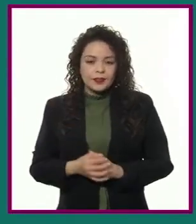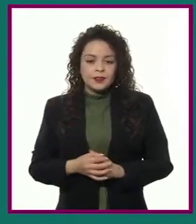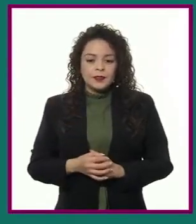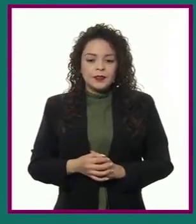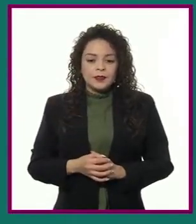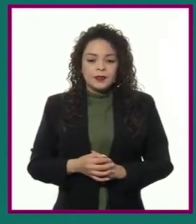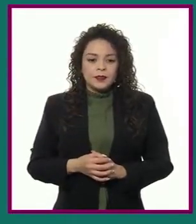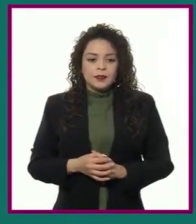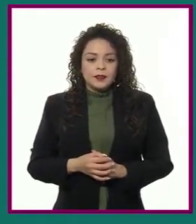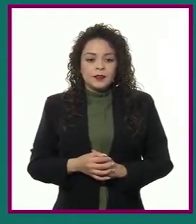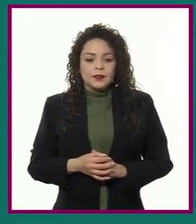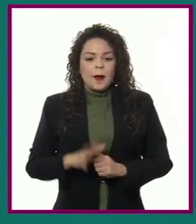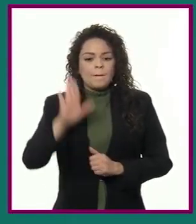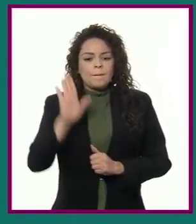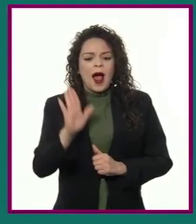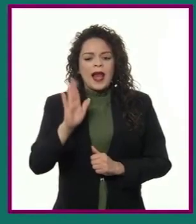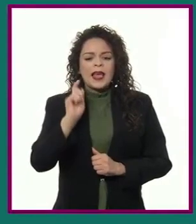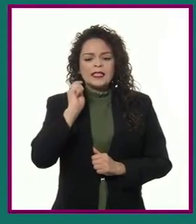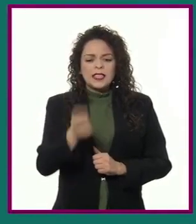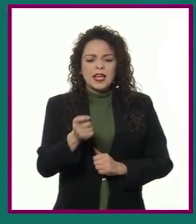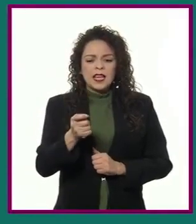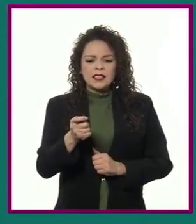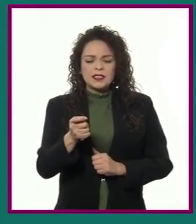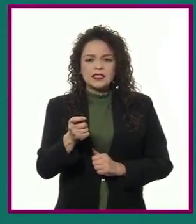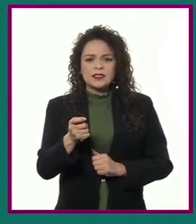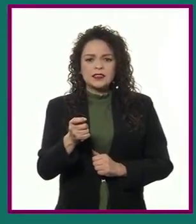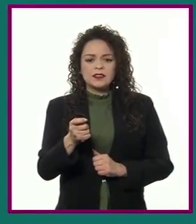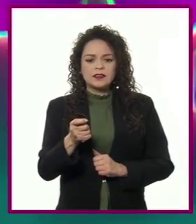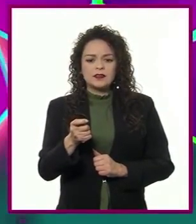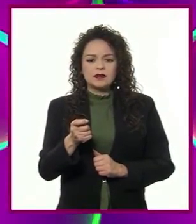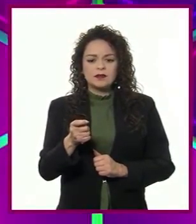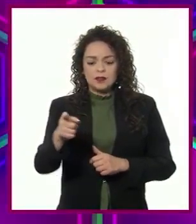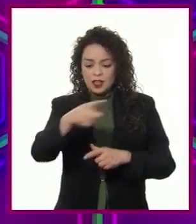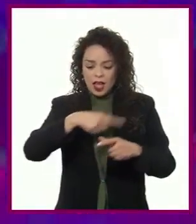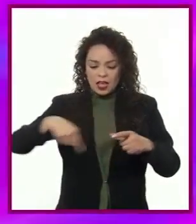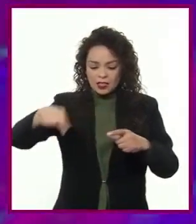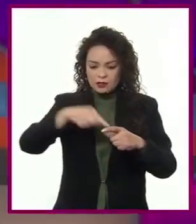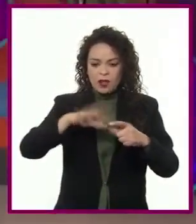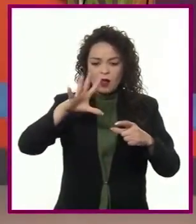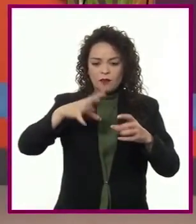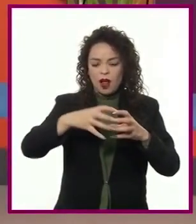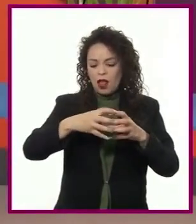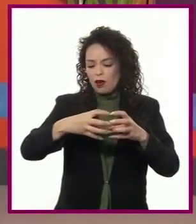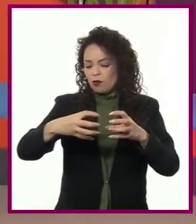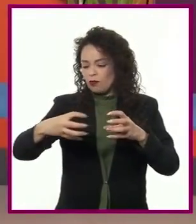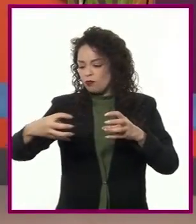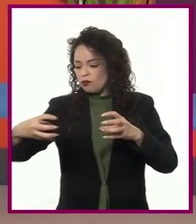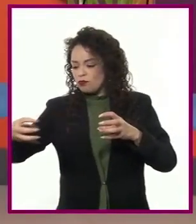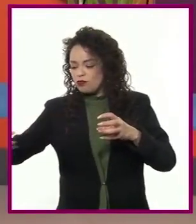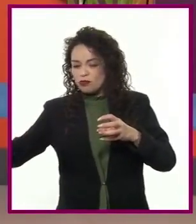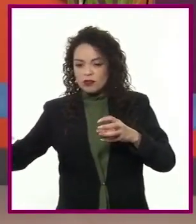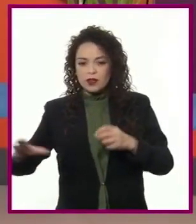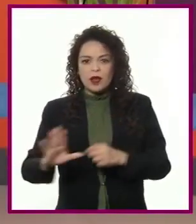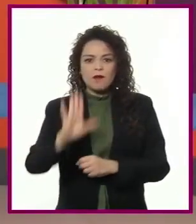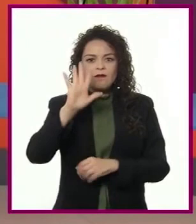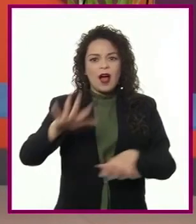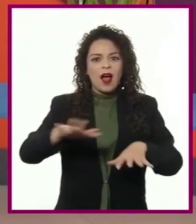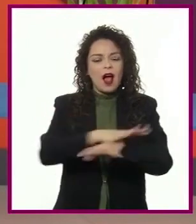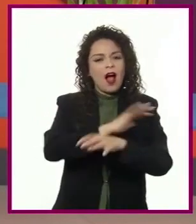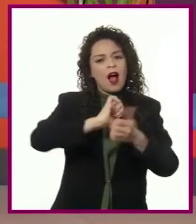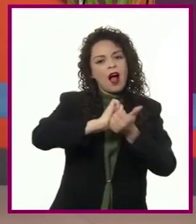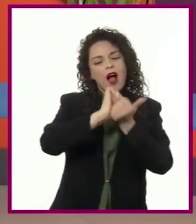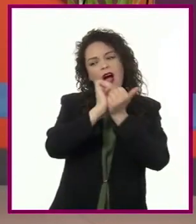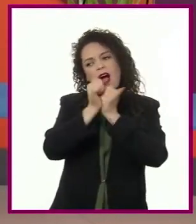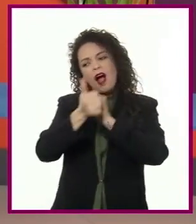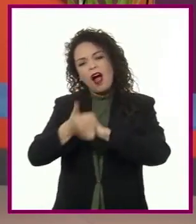galaxias parece ser una extensión de las galaxias espirales, como si se tratara de una evolución tardía